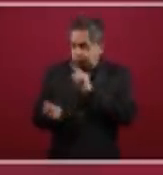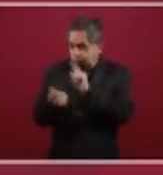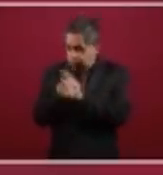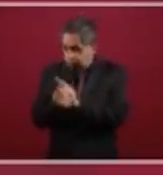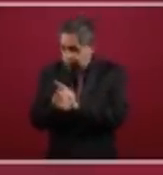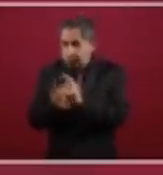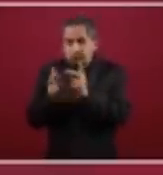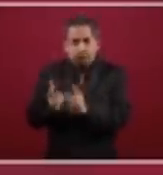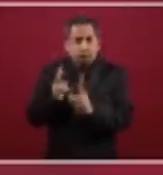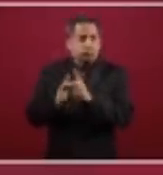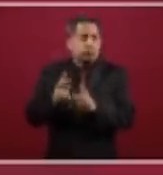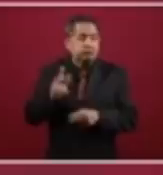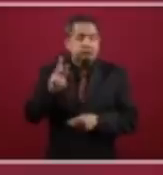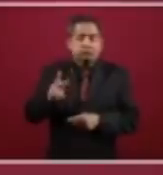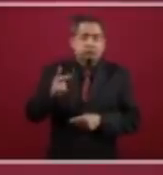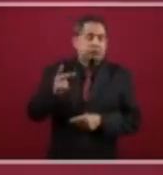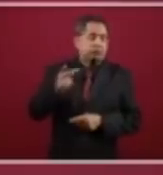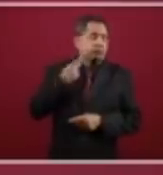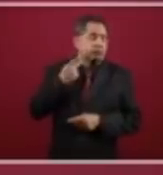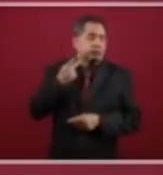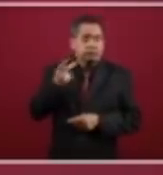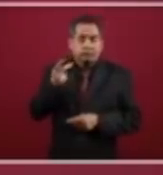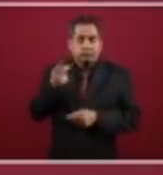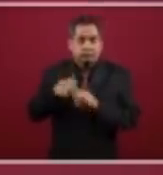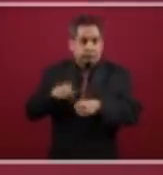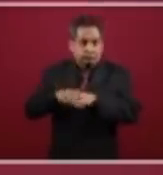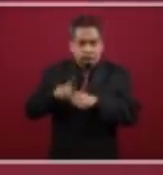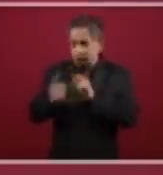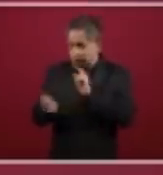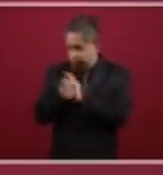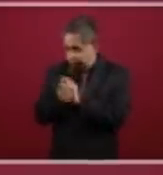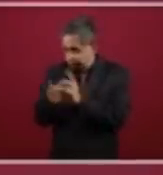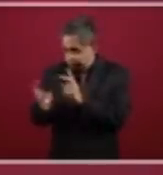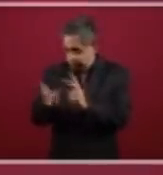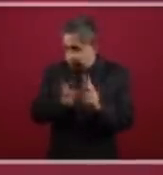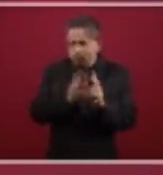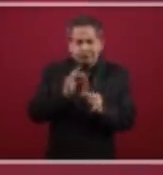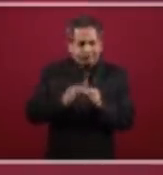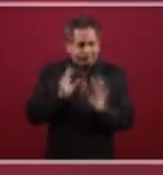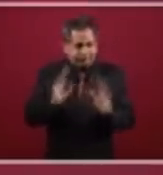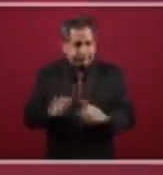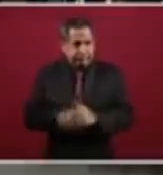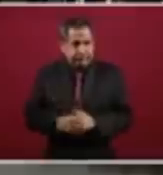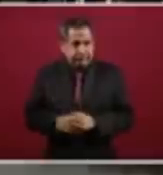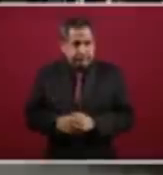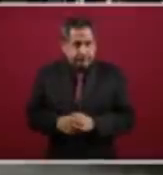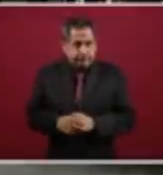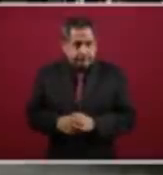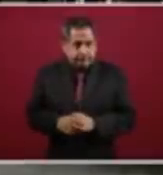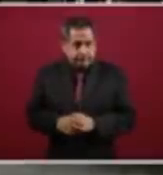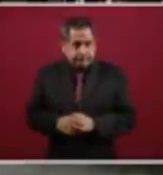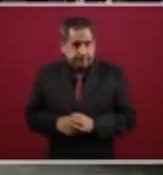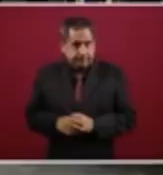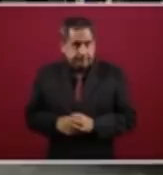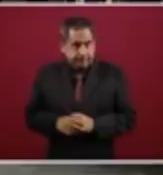la Procuraduría Social, la Comisión de Reconstrucción. En muchos casos